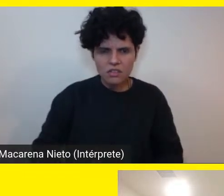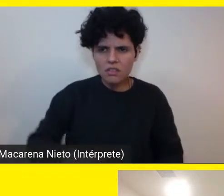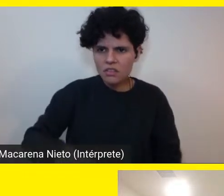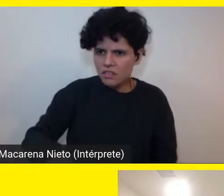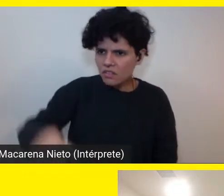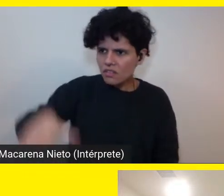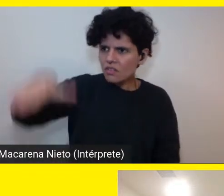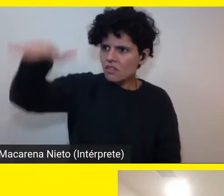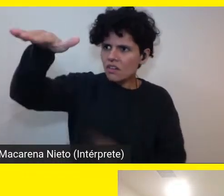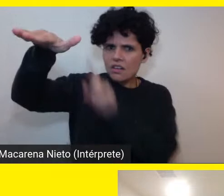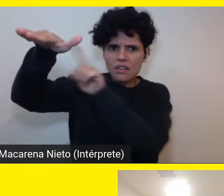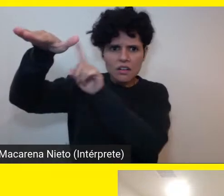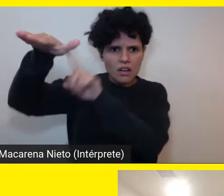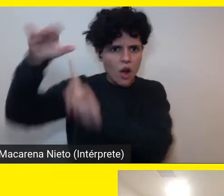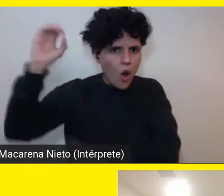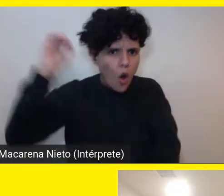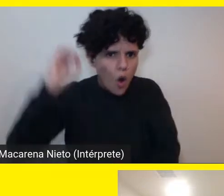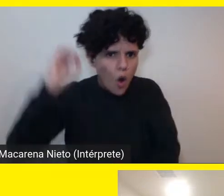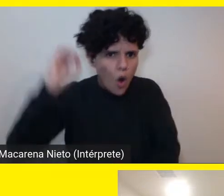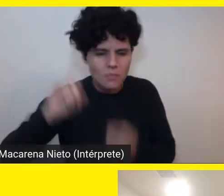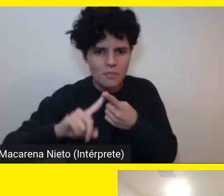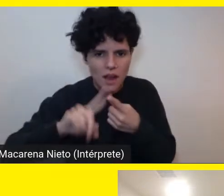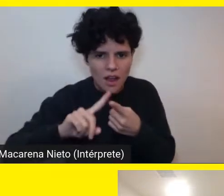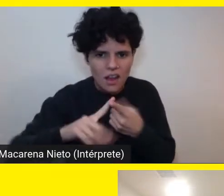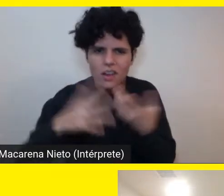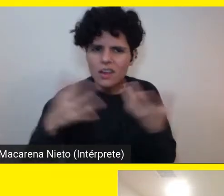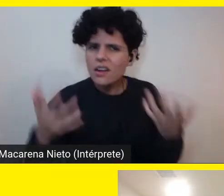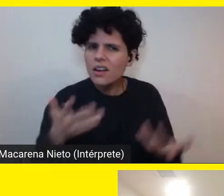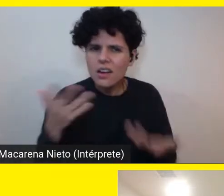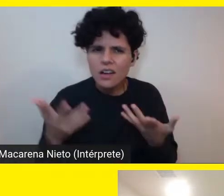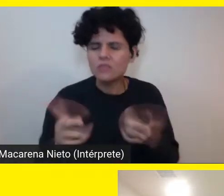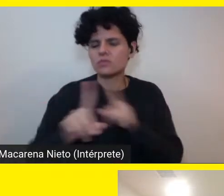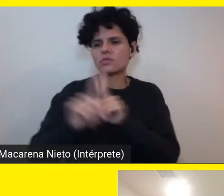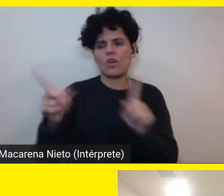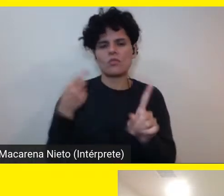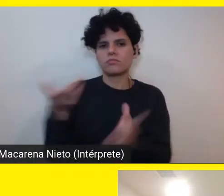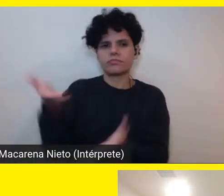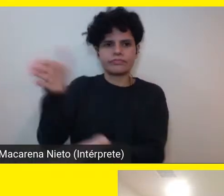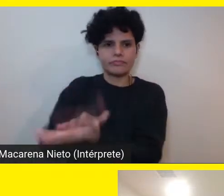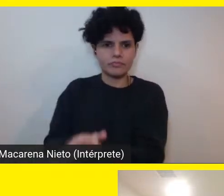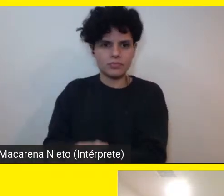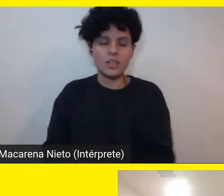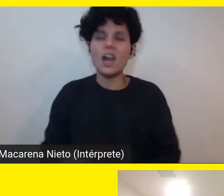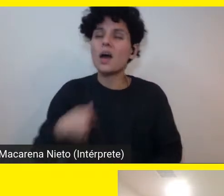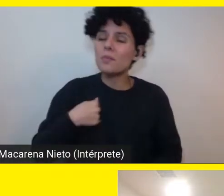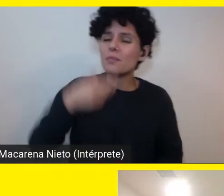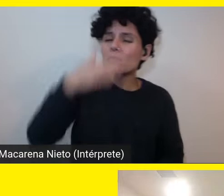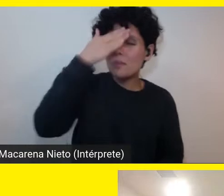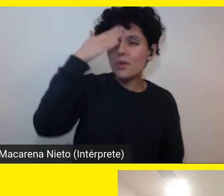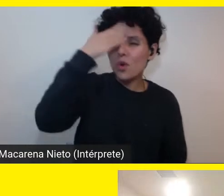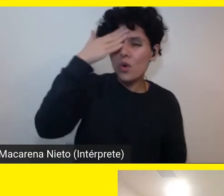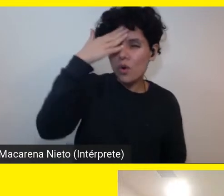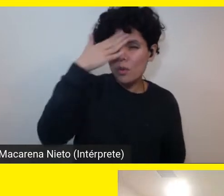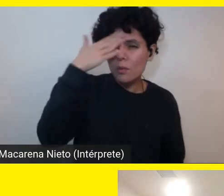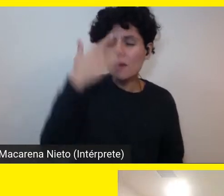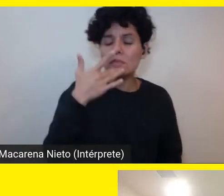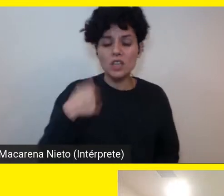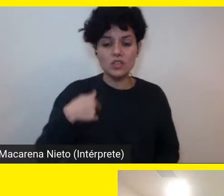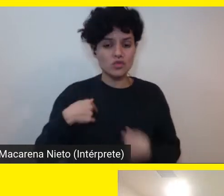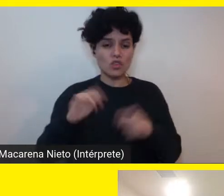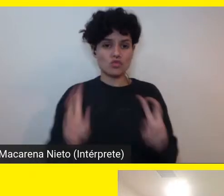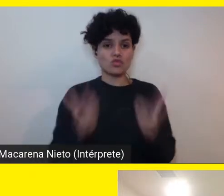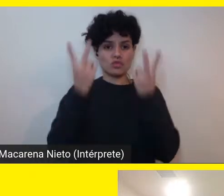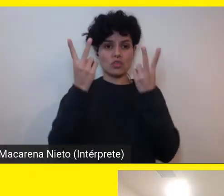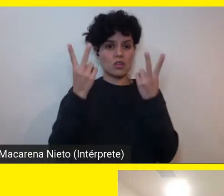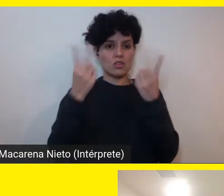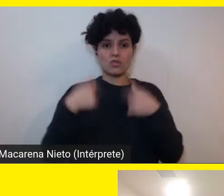preocupa a mí especialmente porque sé que las sobrevivientes podemos hablar, pero me preocupa mucho la